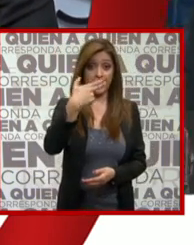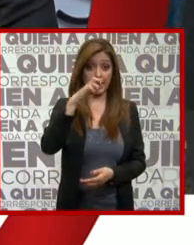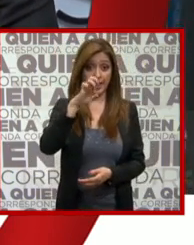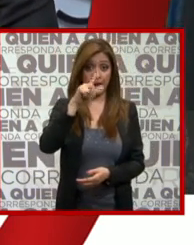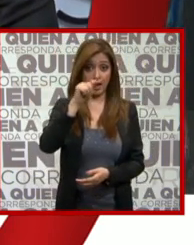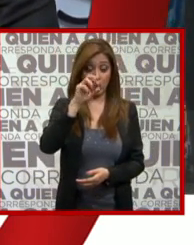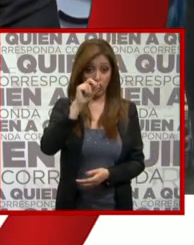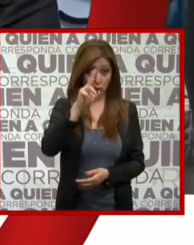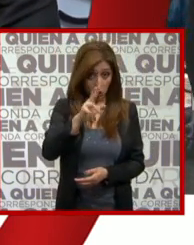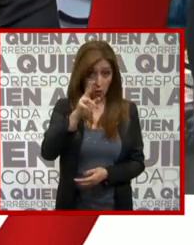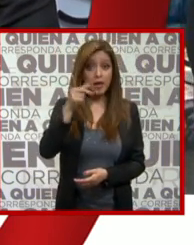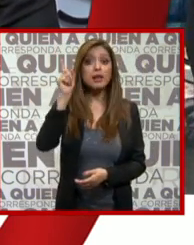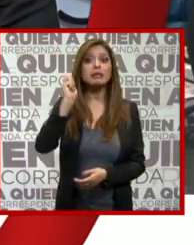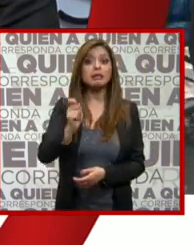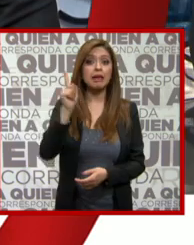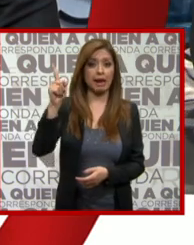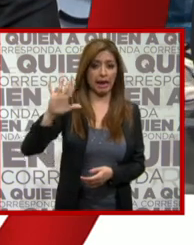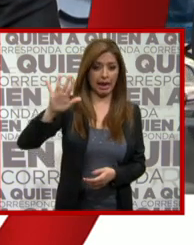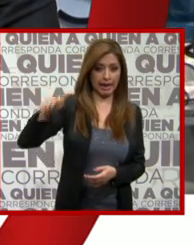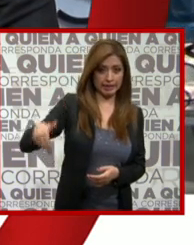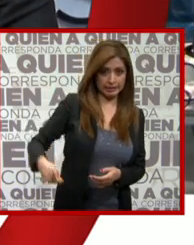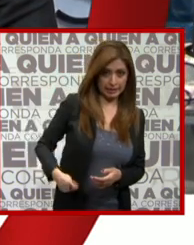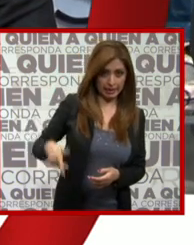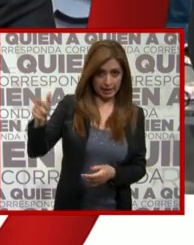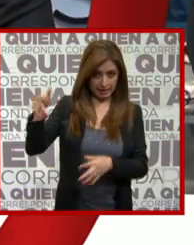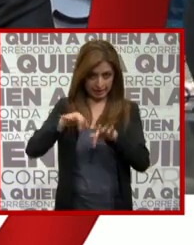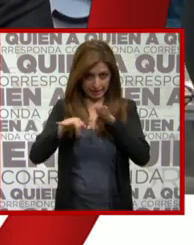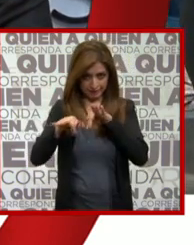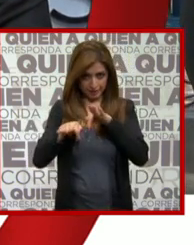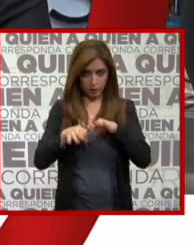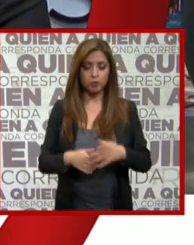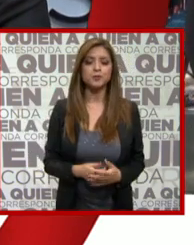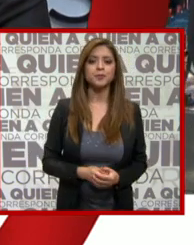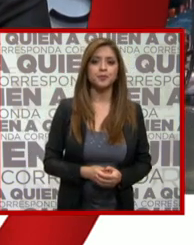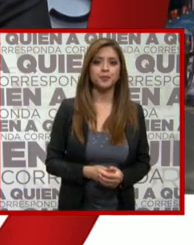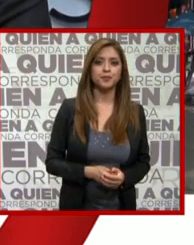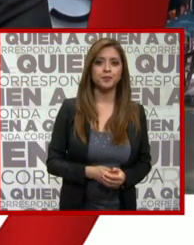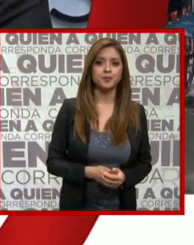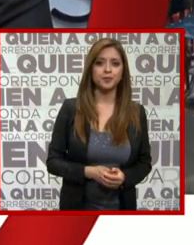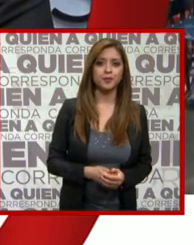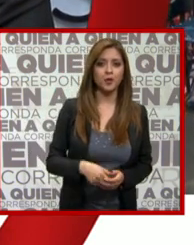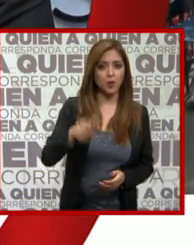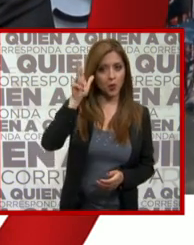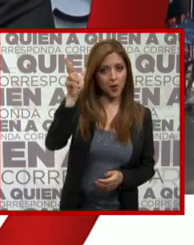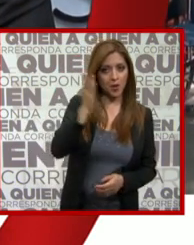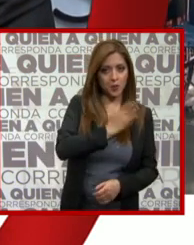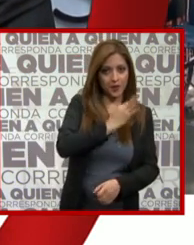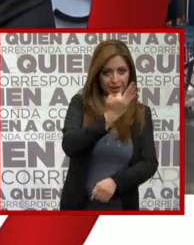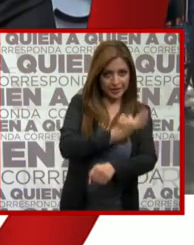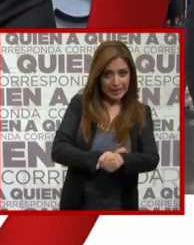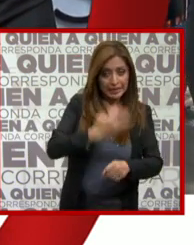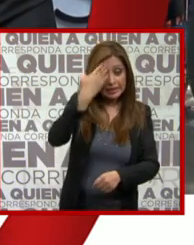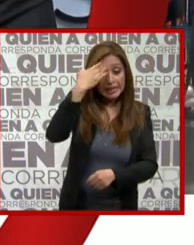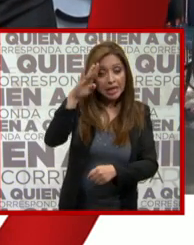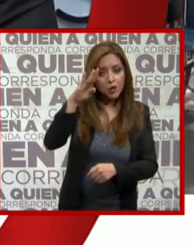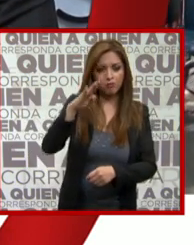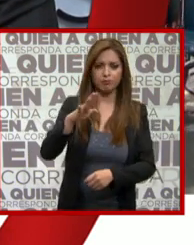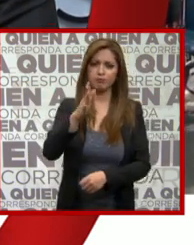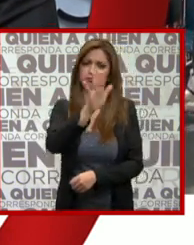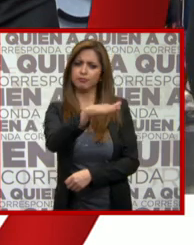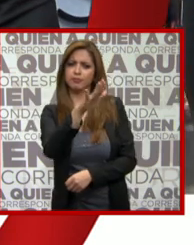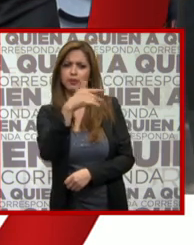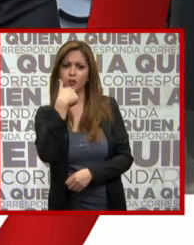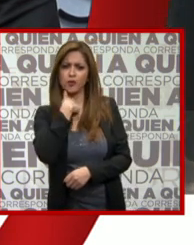nos platicaba que tuvo un accidente. ¿Qué pasó, laboral, Héctor? Hola. Hola, buenas tardes, señor Jorge. ¿Cómo está? No me digas, señor Jorge, yo te estoy saludando